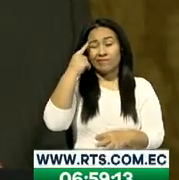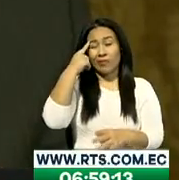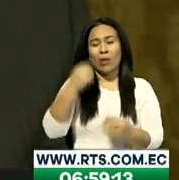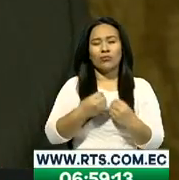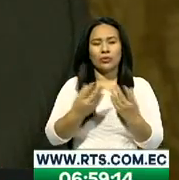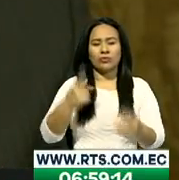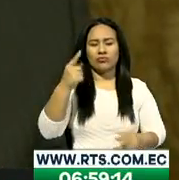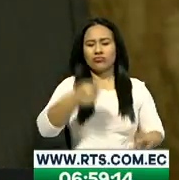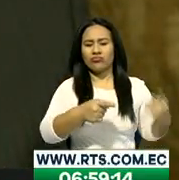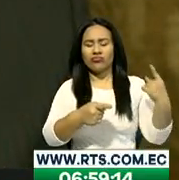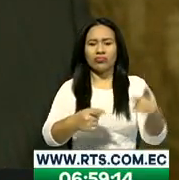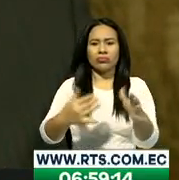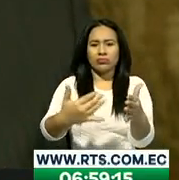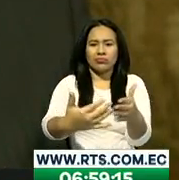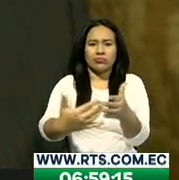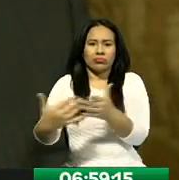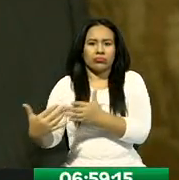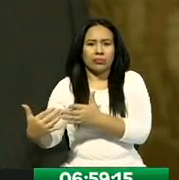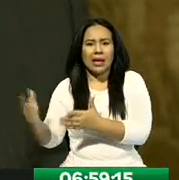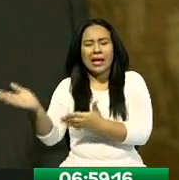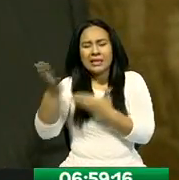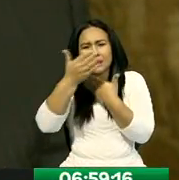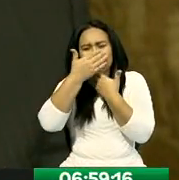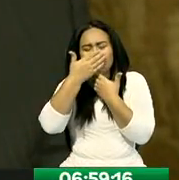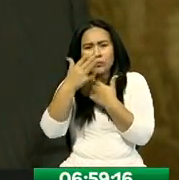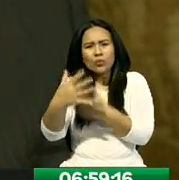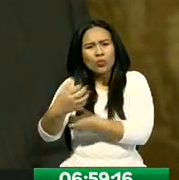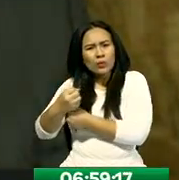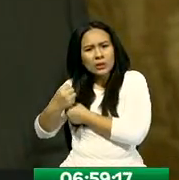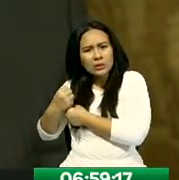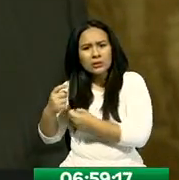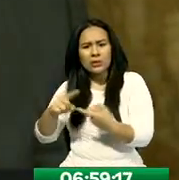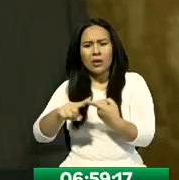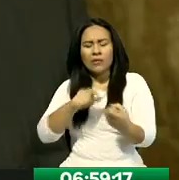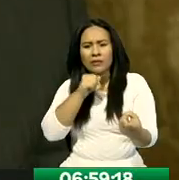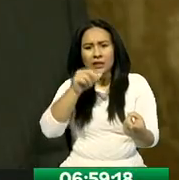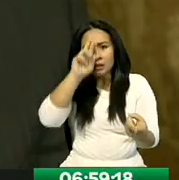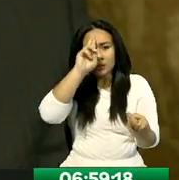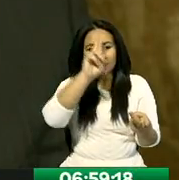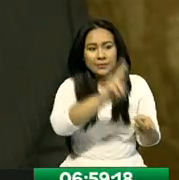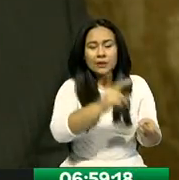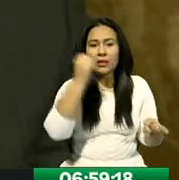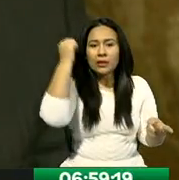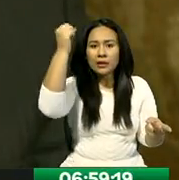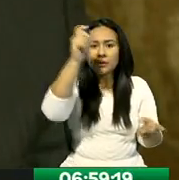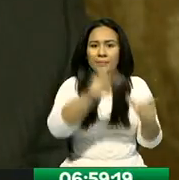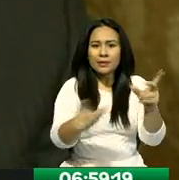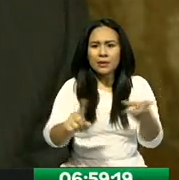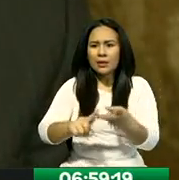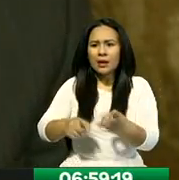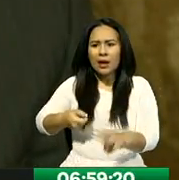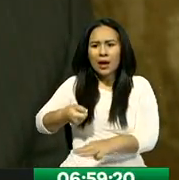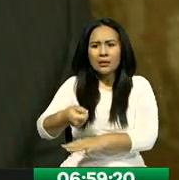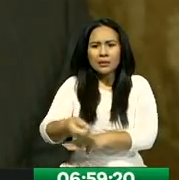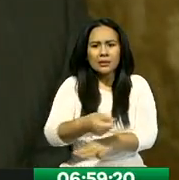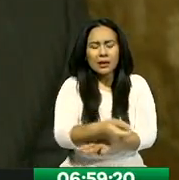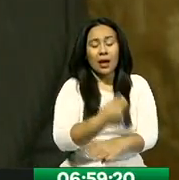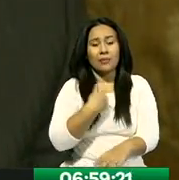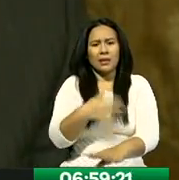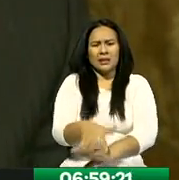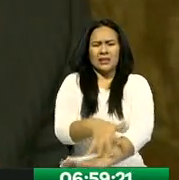clandestina secuestros violaciones de los derechos humanos y asesinatos eso me espeluzna